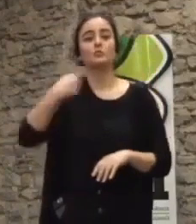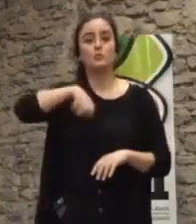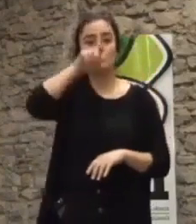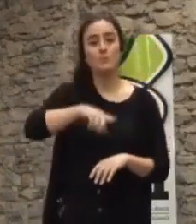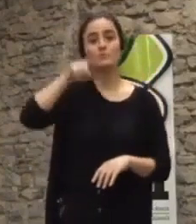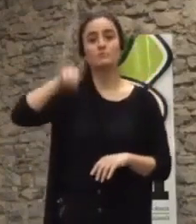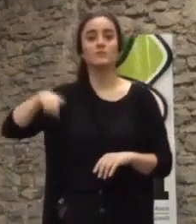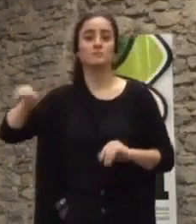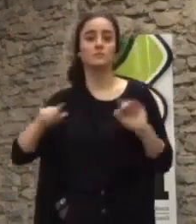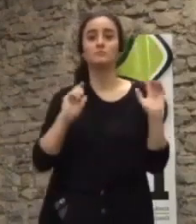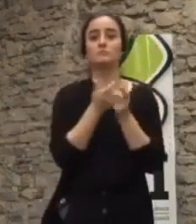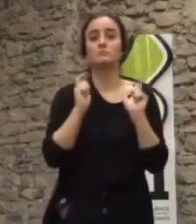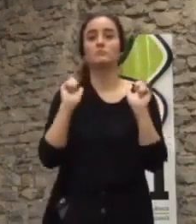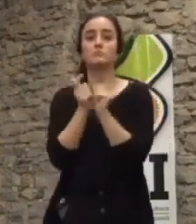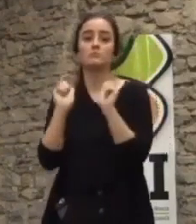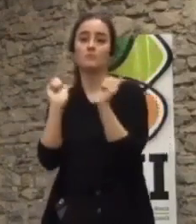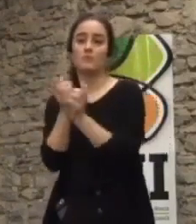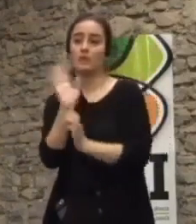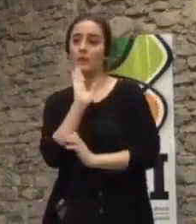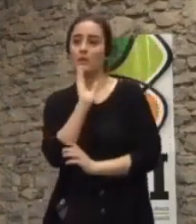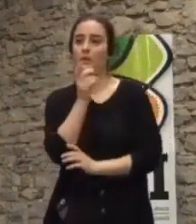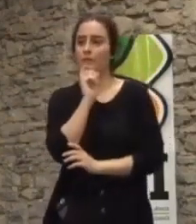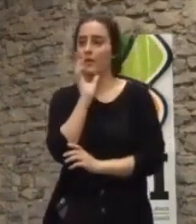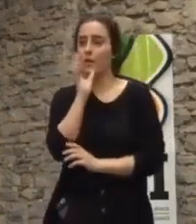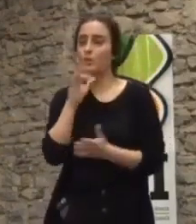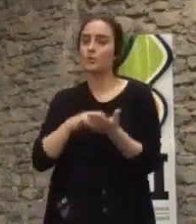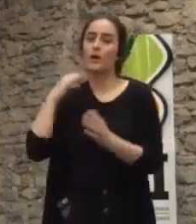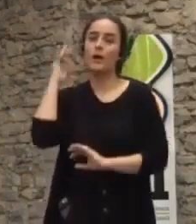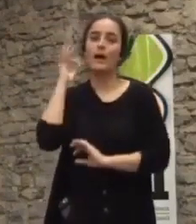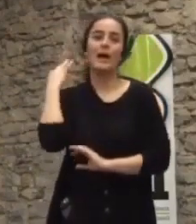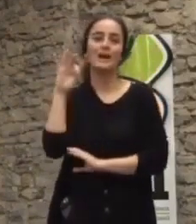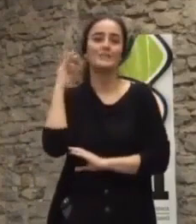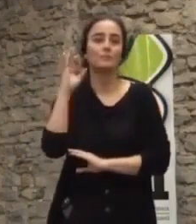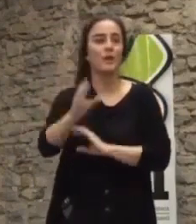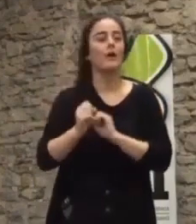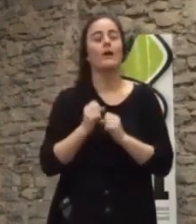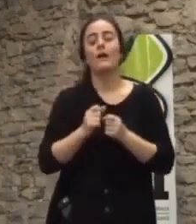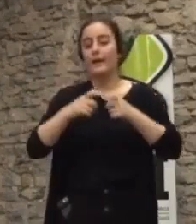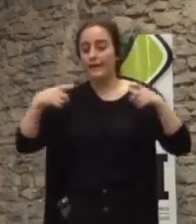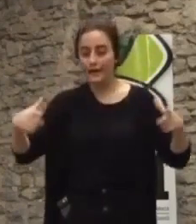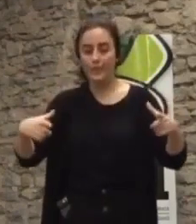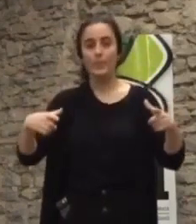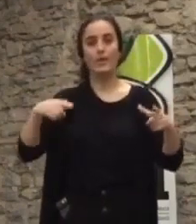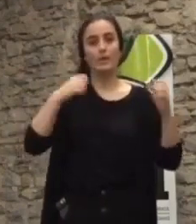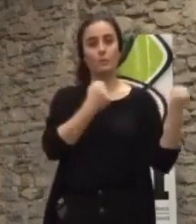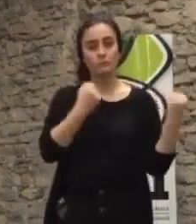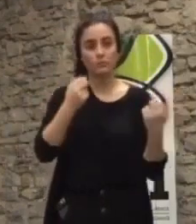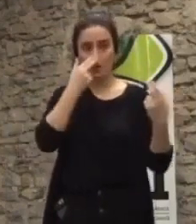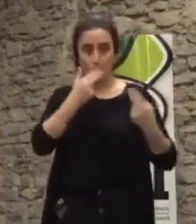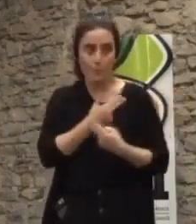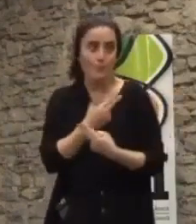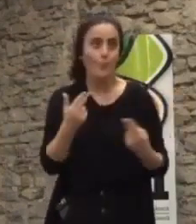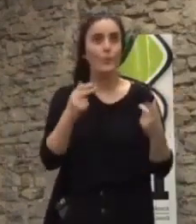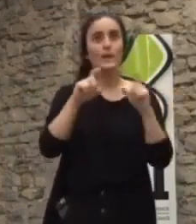mensuales con lo que decía, la complejidad, es una asamblea grande, todas estas instituciones públicas, todas